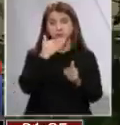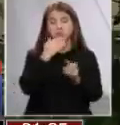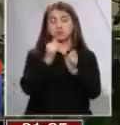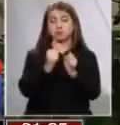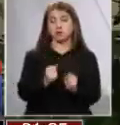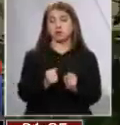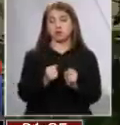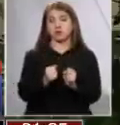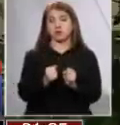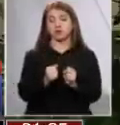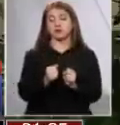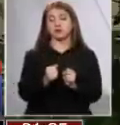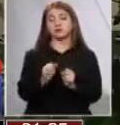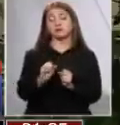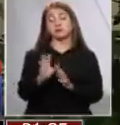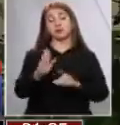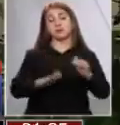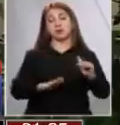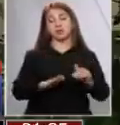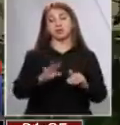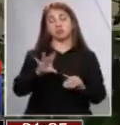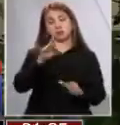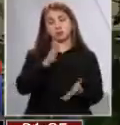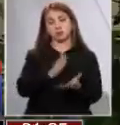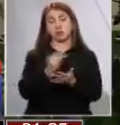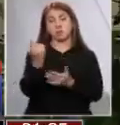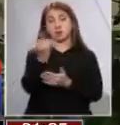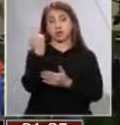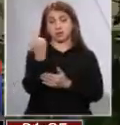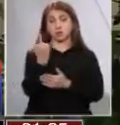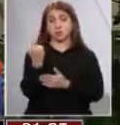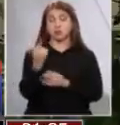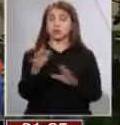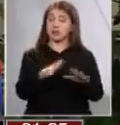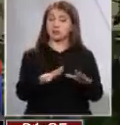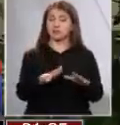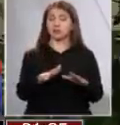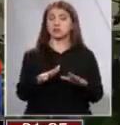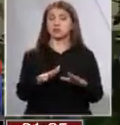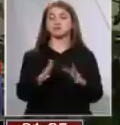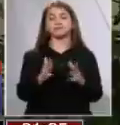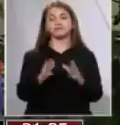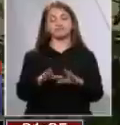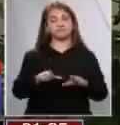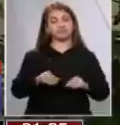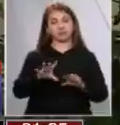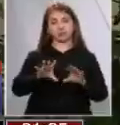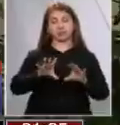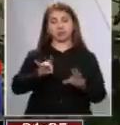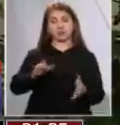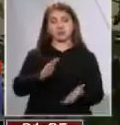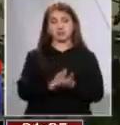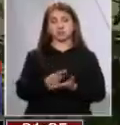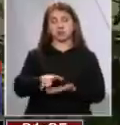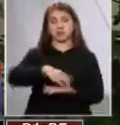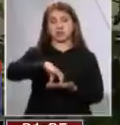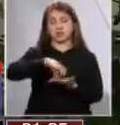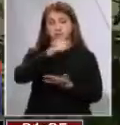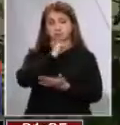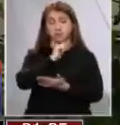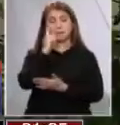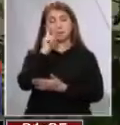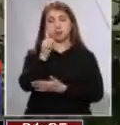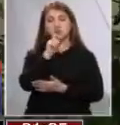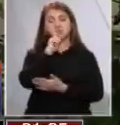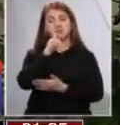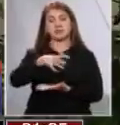podrá, según lo que se determine en lo particular, tal vez restarse de tomar una decisión en el área privada. Pero no es